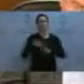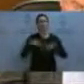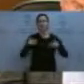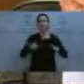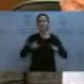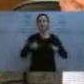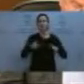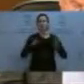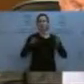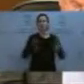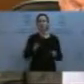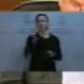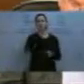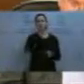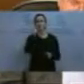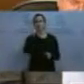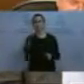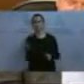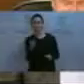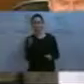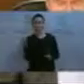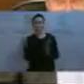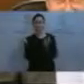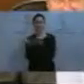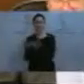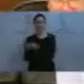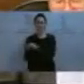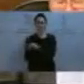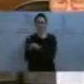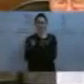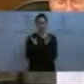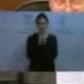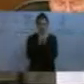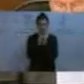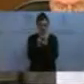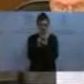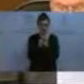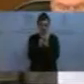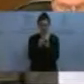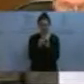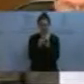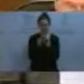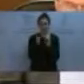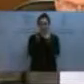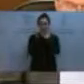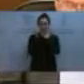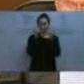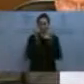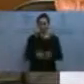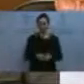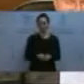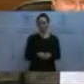el tripartito de Oviedo, porque lo único que se dedican es a hacer chocolatadas,